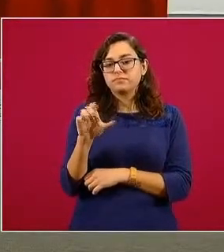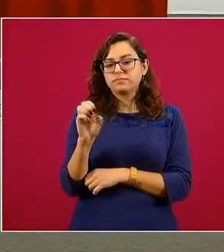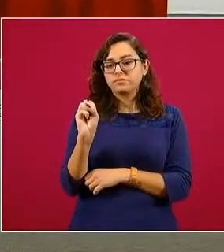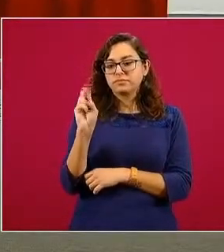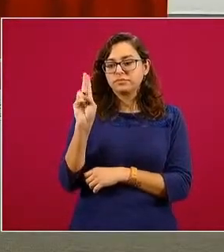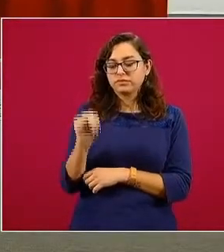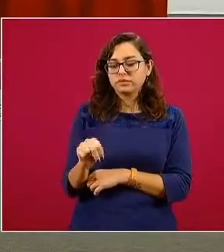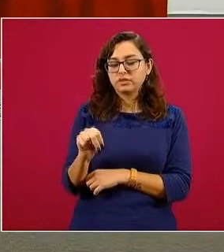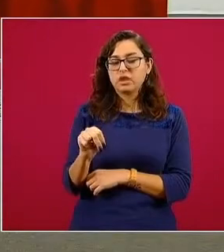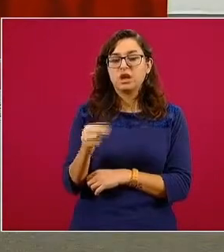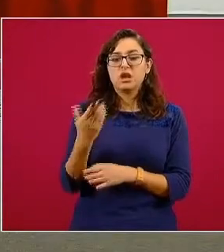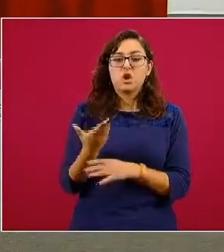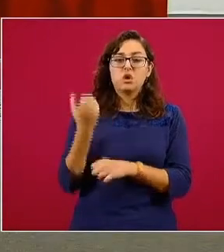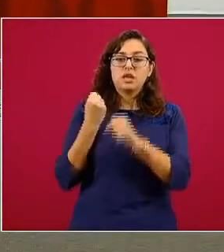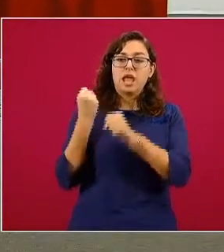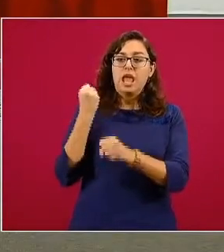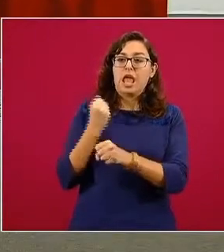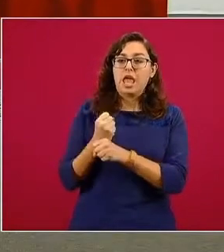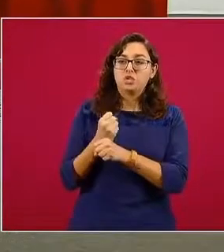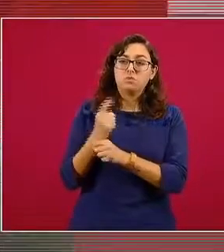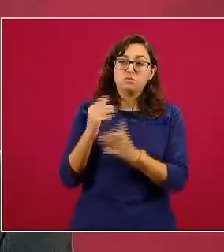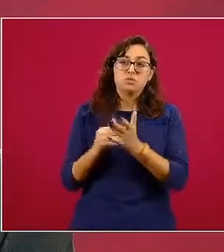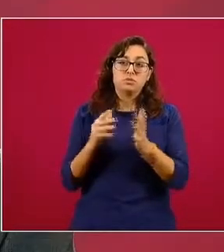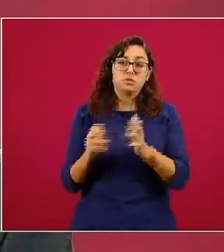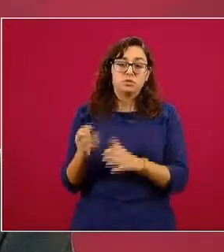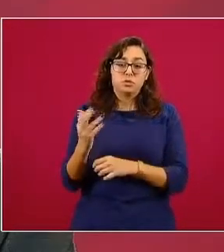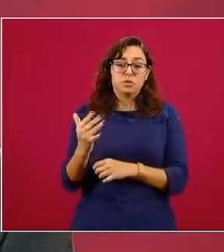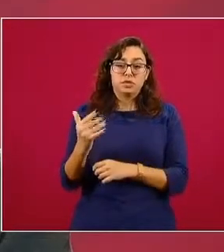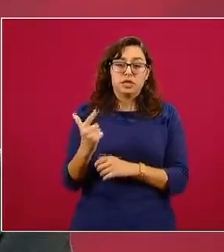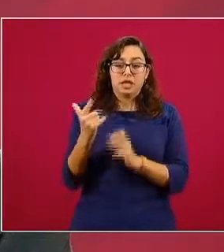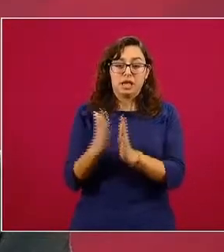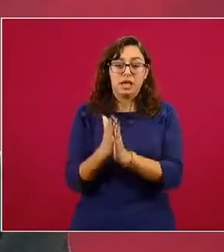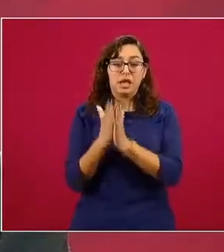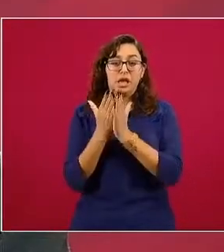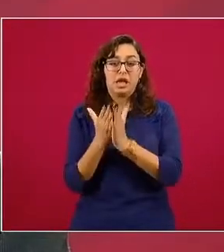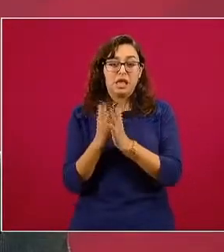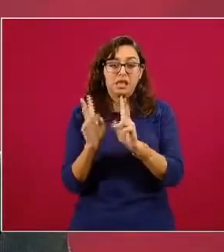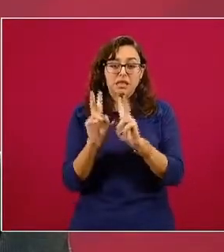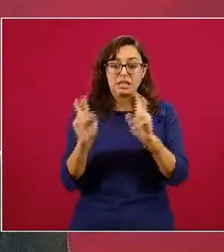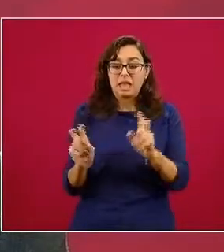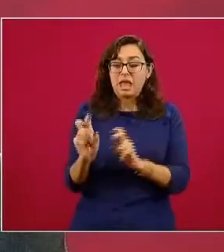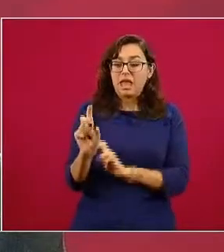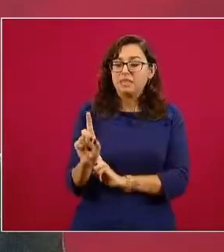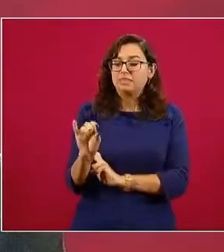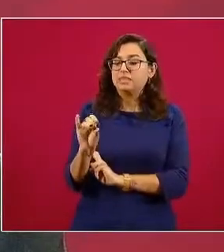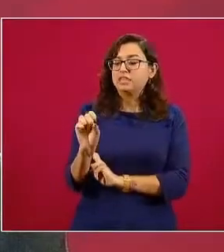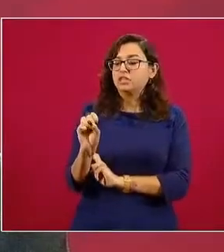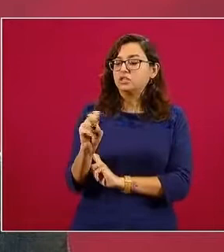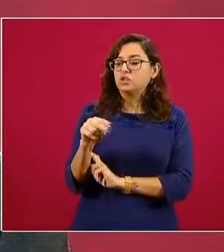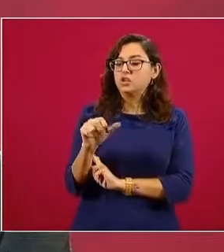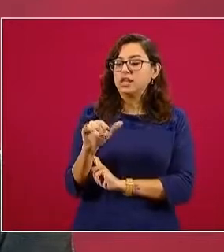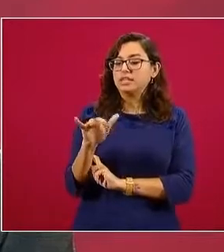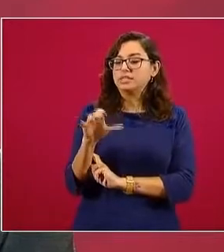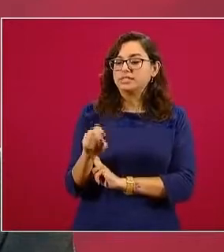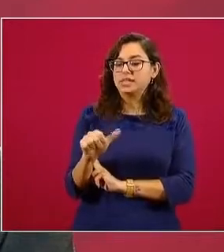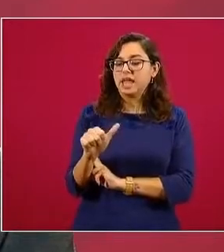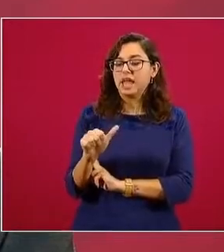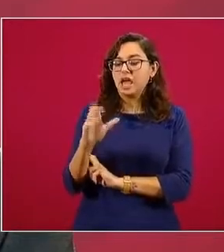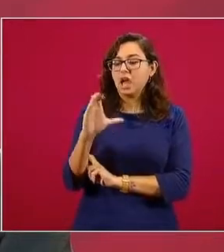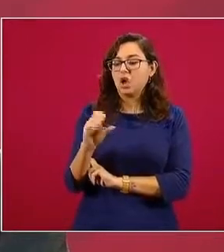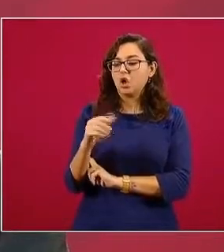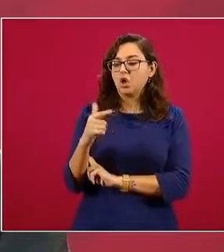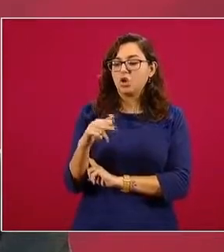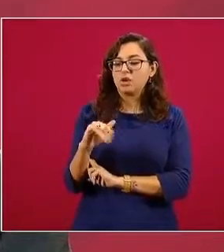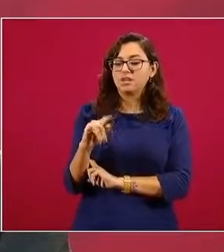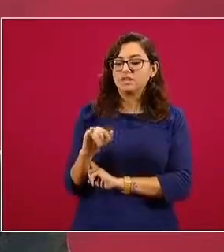en 1957 en un libro muy famoso que se llama La disonancia cognitiva o cognoscitiva. Este